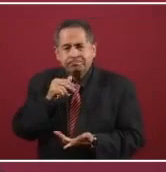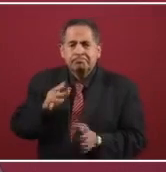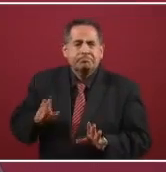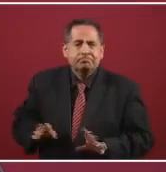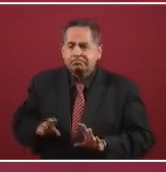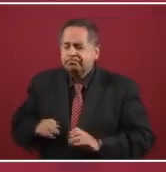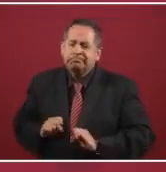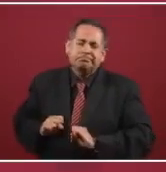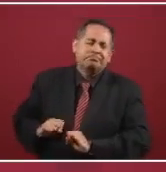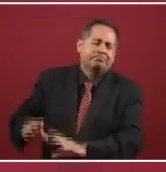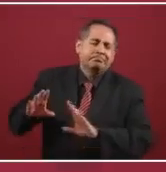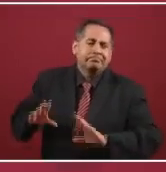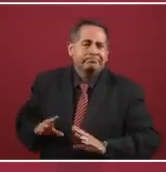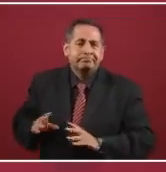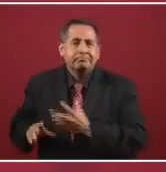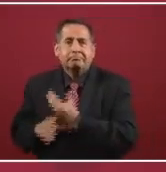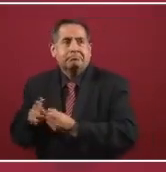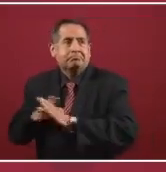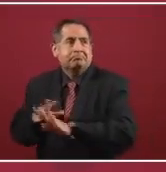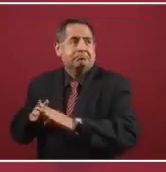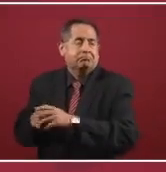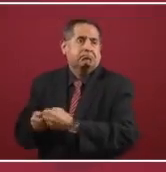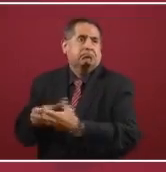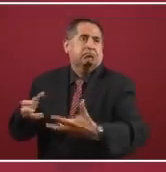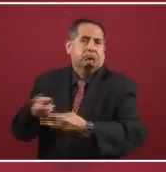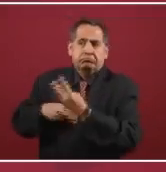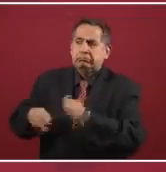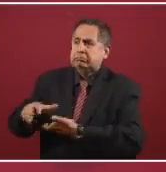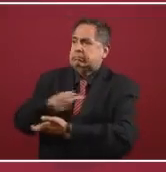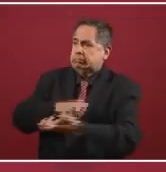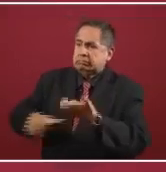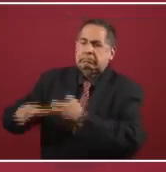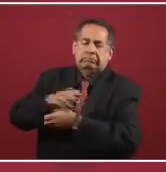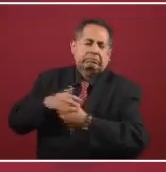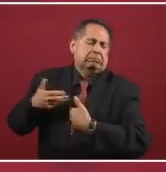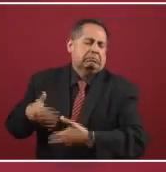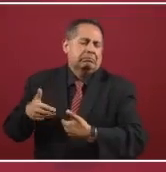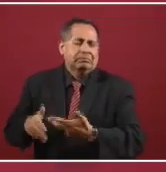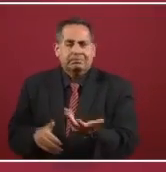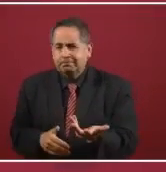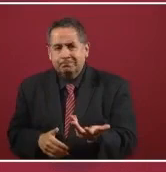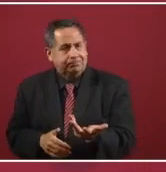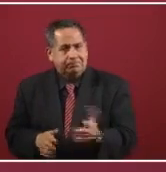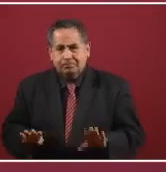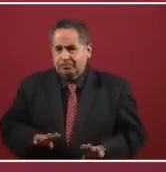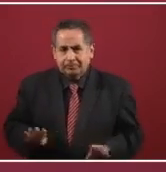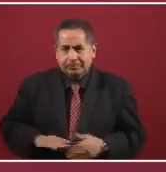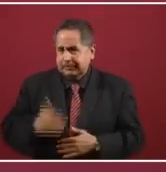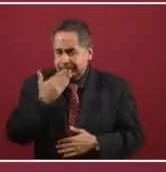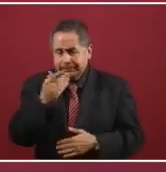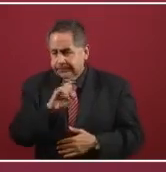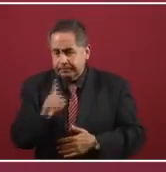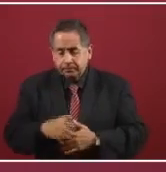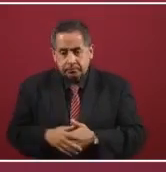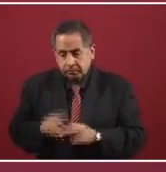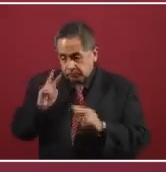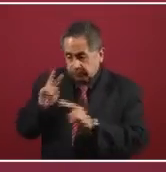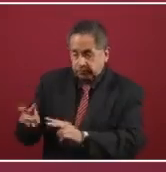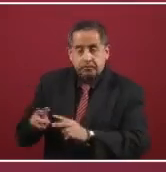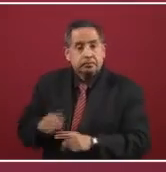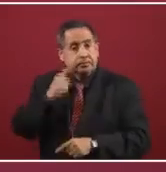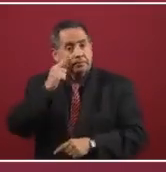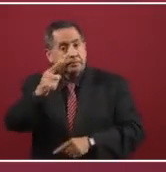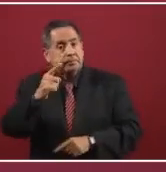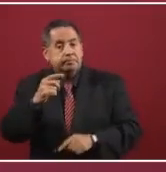conveniente ni es sensato tener un flujo desordenado, anónimo, creciente. Si tú revisas el pacto de Marrakech, ¿qué